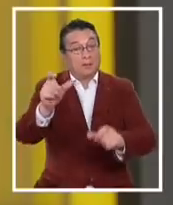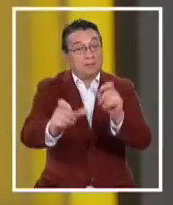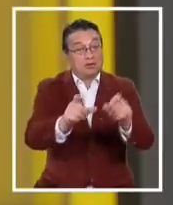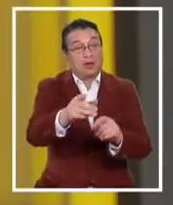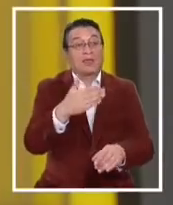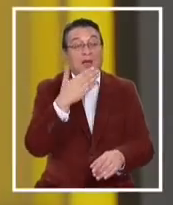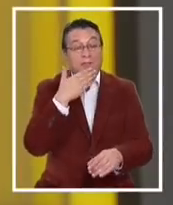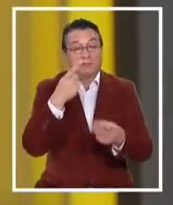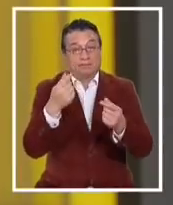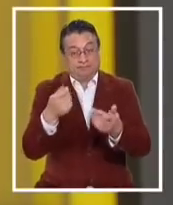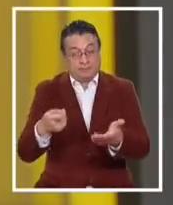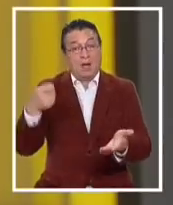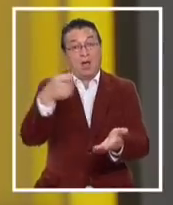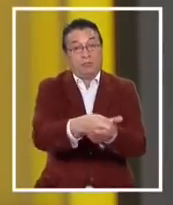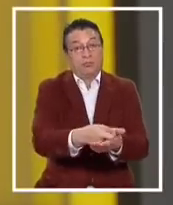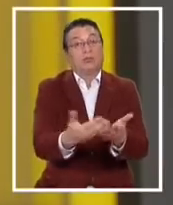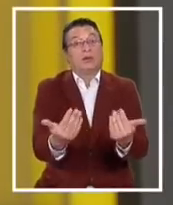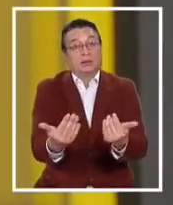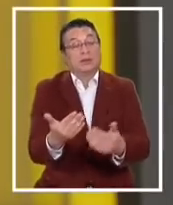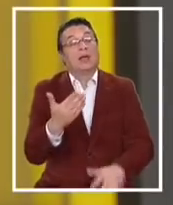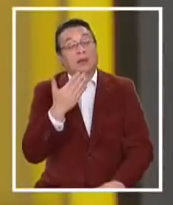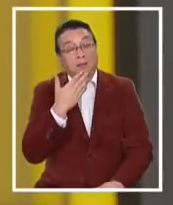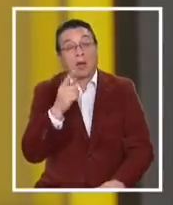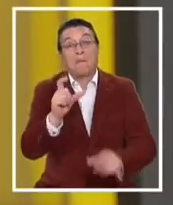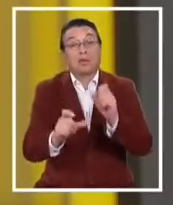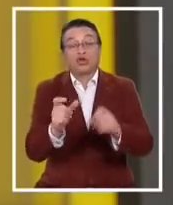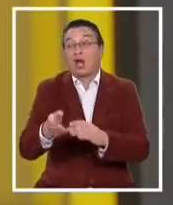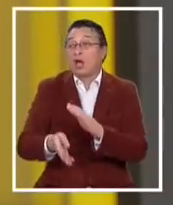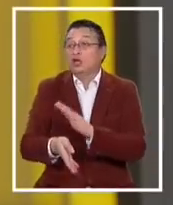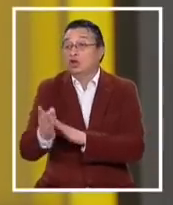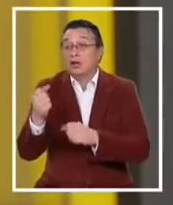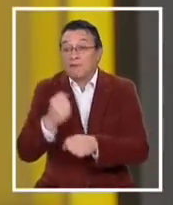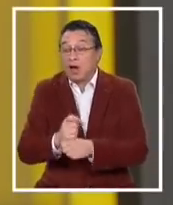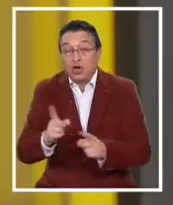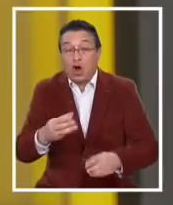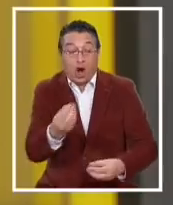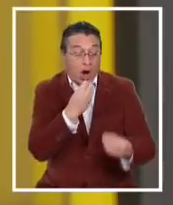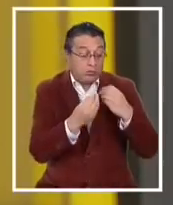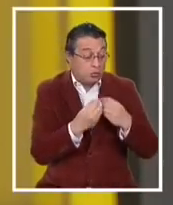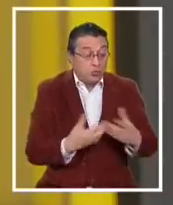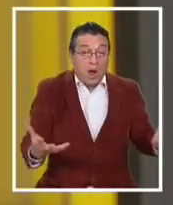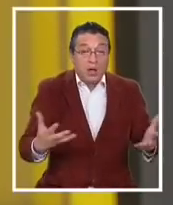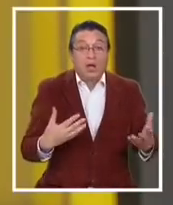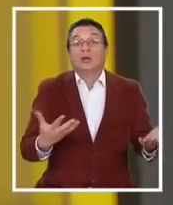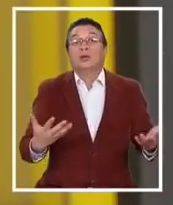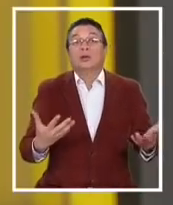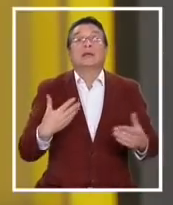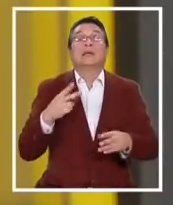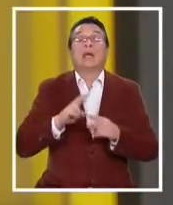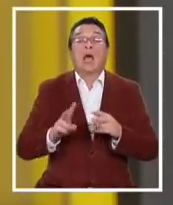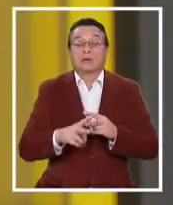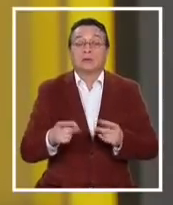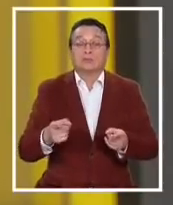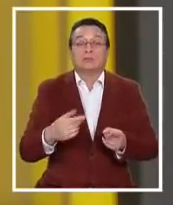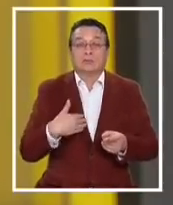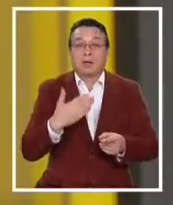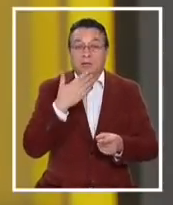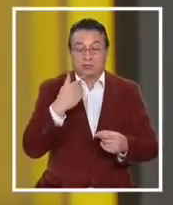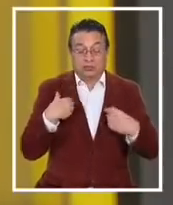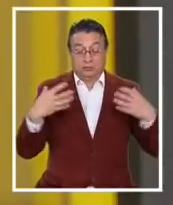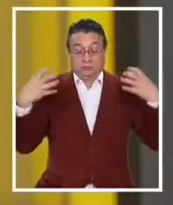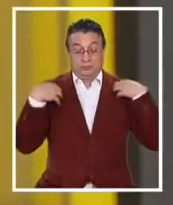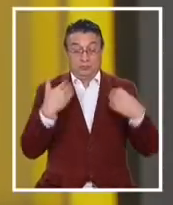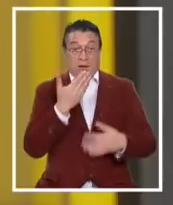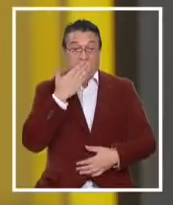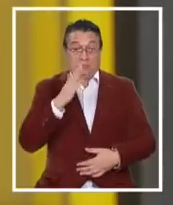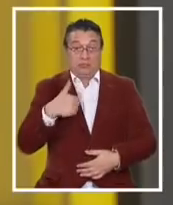el apoyo económico que necesita. Uh-huh. Porque hay gente que si no sale a trabajar, ese día no come. Entonces, esa también es una variable de la cual yo no soy experta,